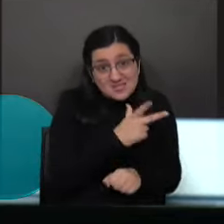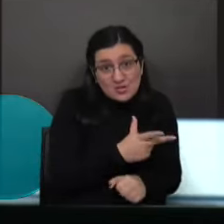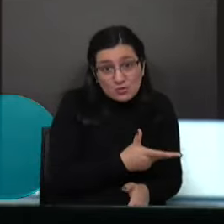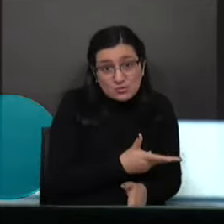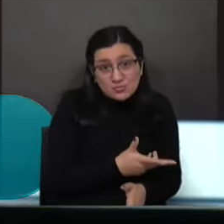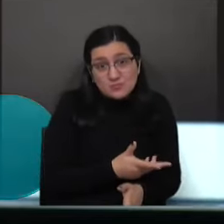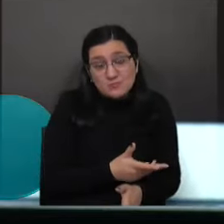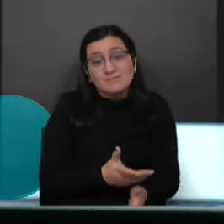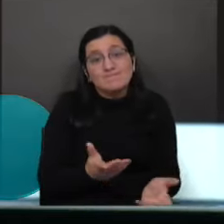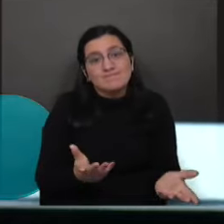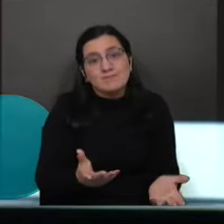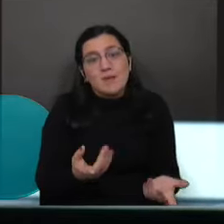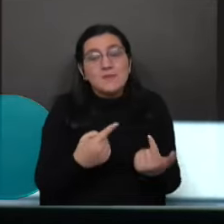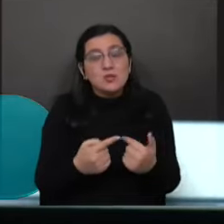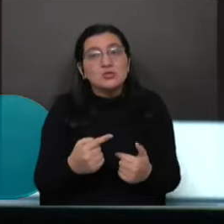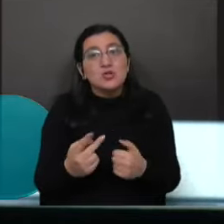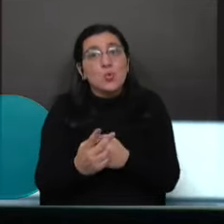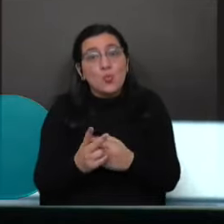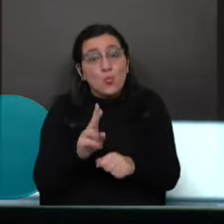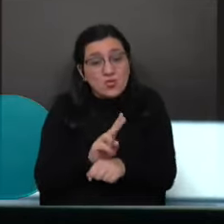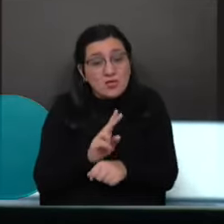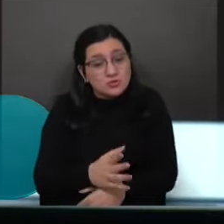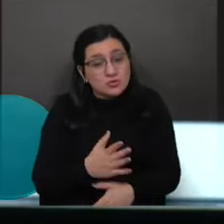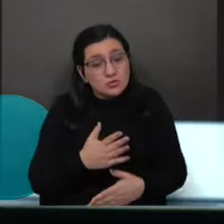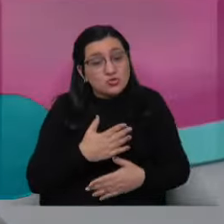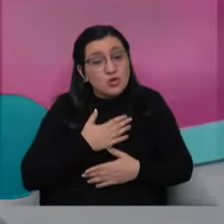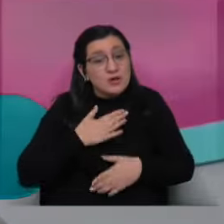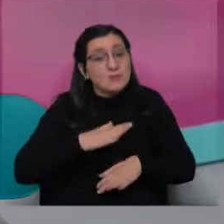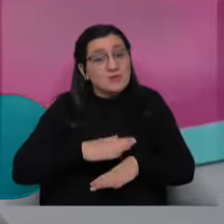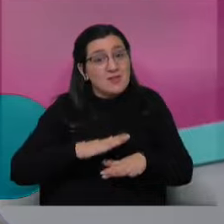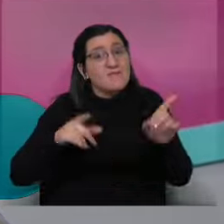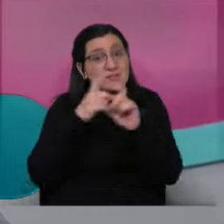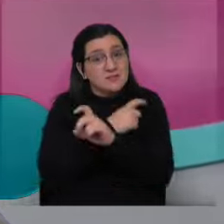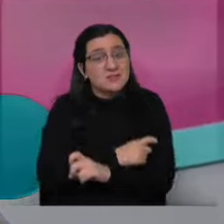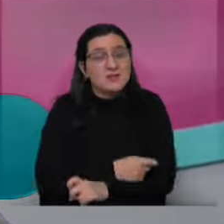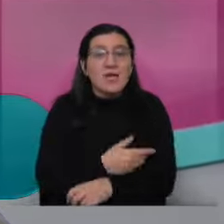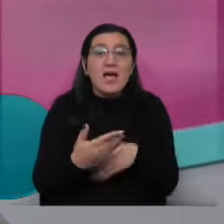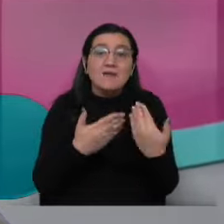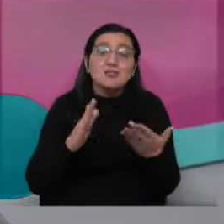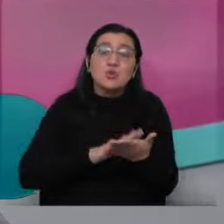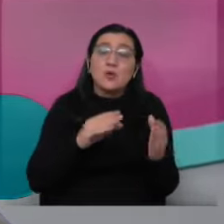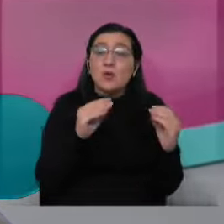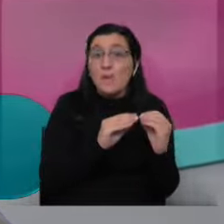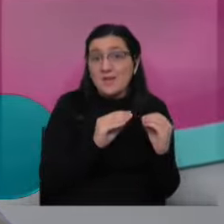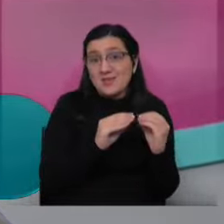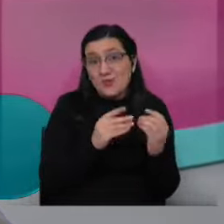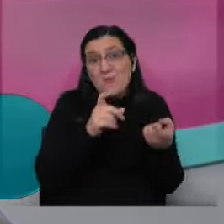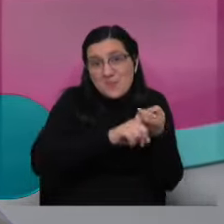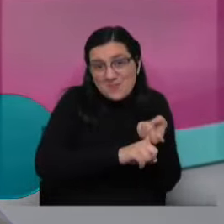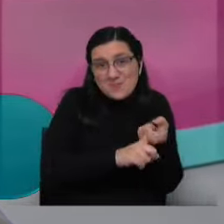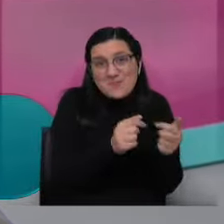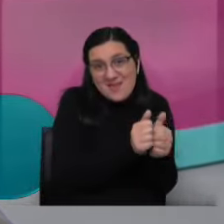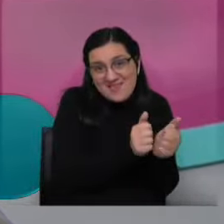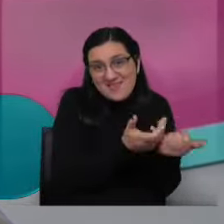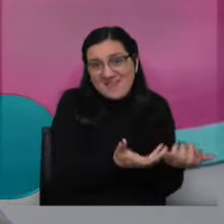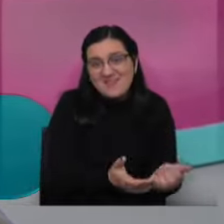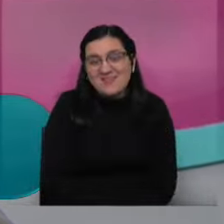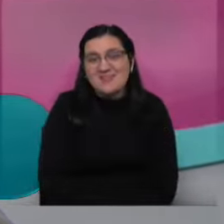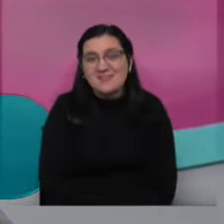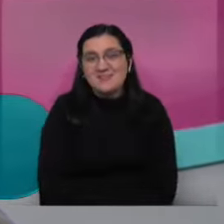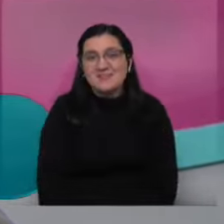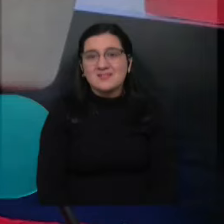cuando los cuidados recaen en una es muy difícil es muy difícil hablaste de compañero y bueno se